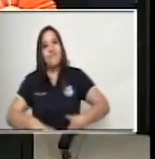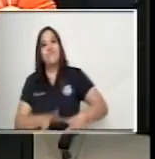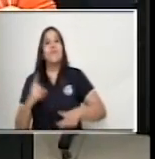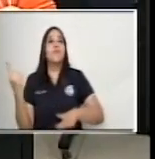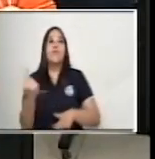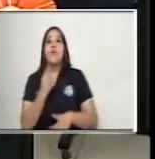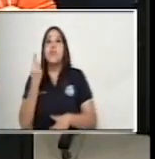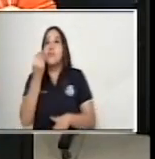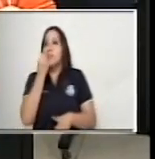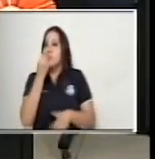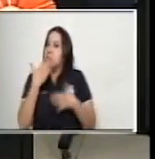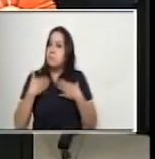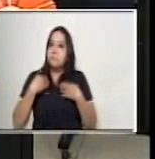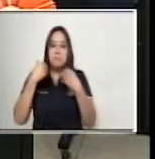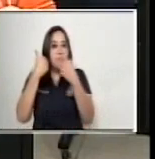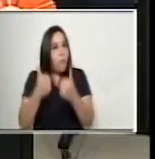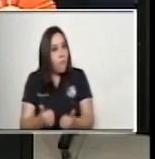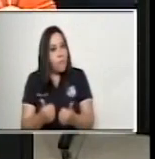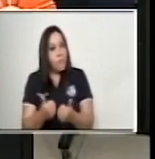nutrientes, todas estas